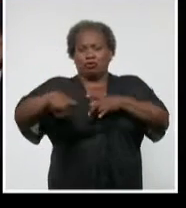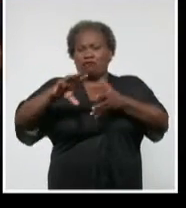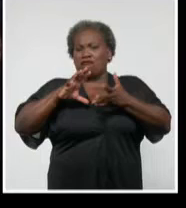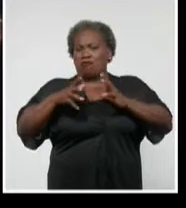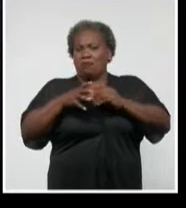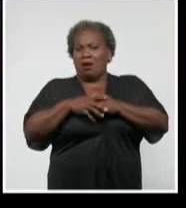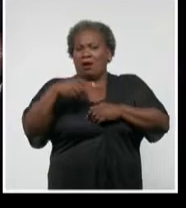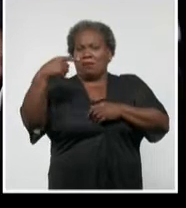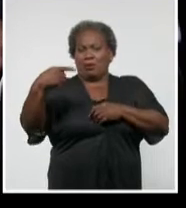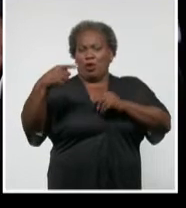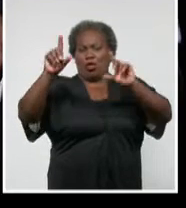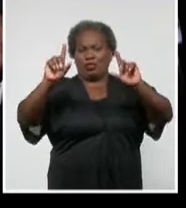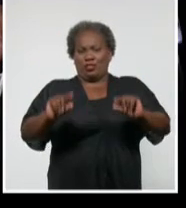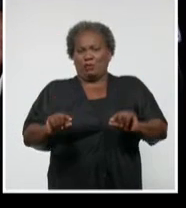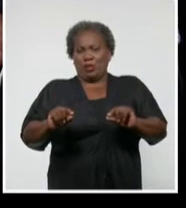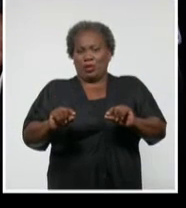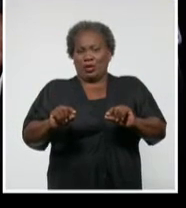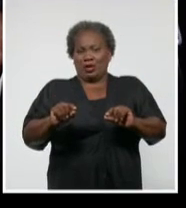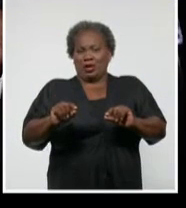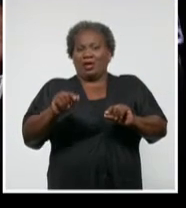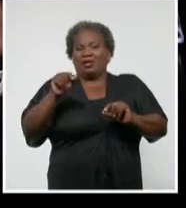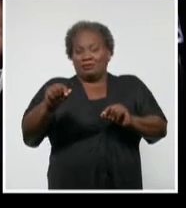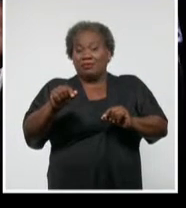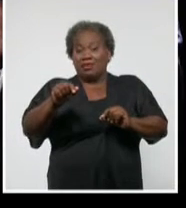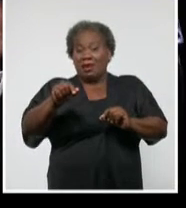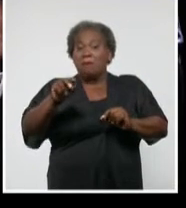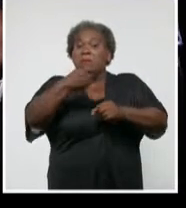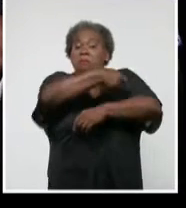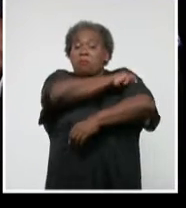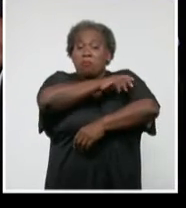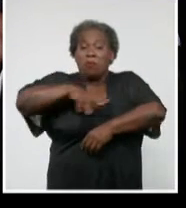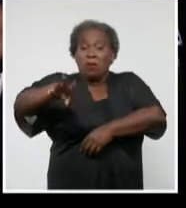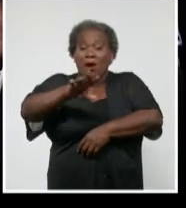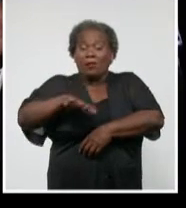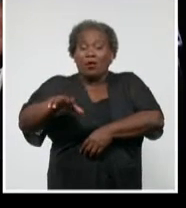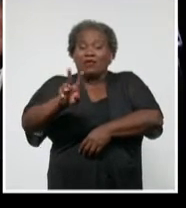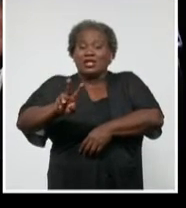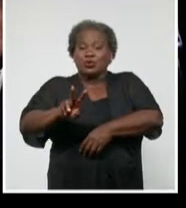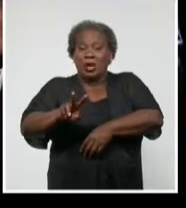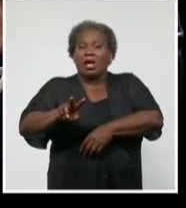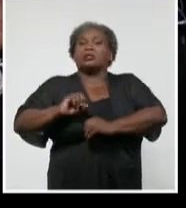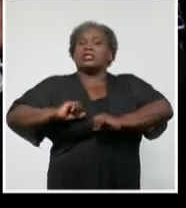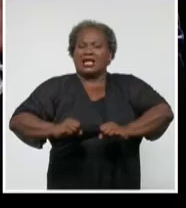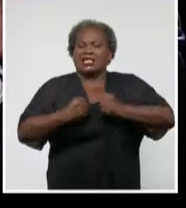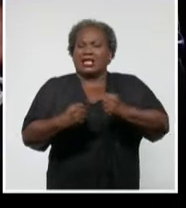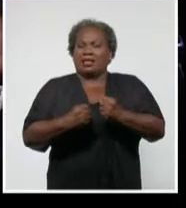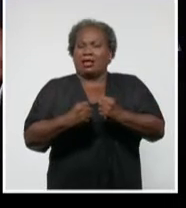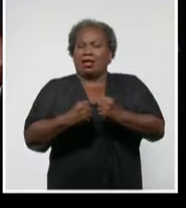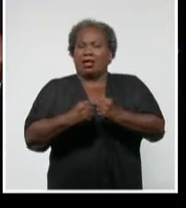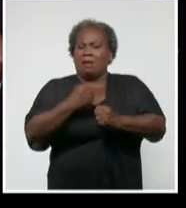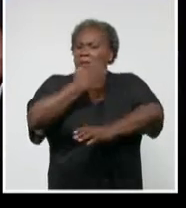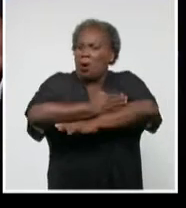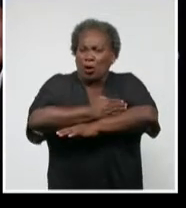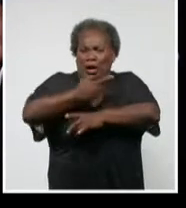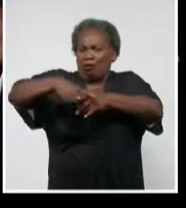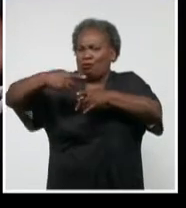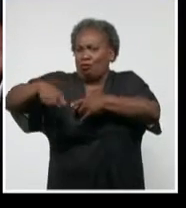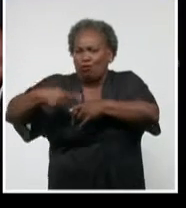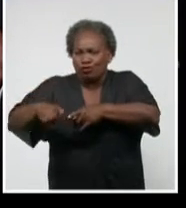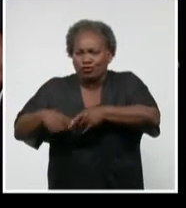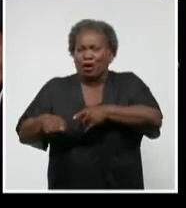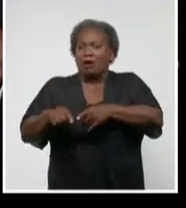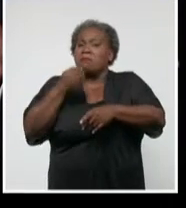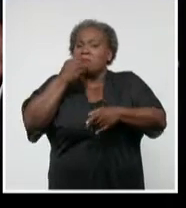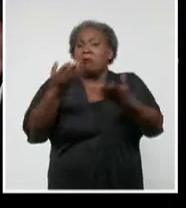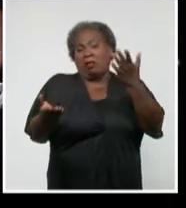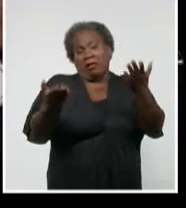primero disminuye el mérito del pueblo venezolano de resistir, de las más crueles sanciones, tal vez comparable con el bloqueo que han aplicado a Cuba